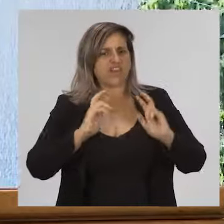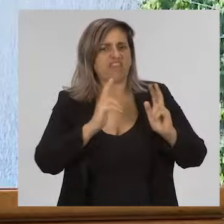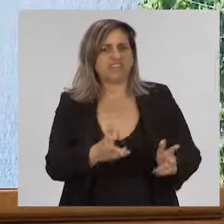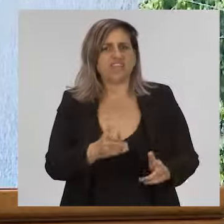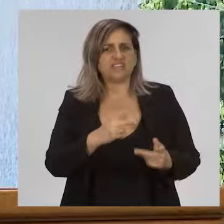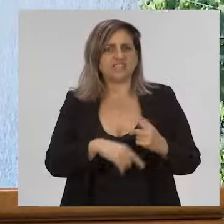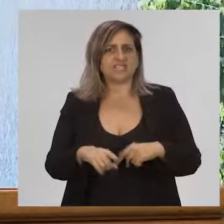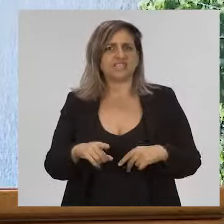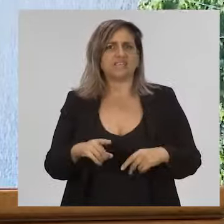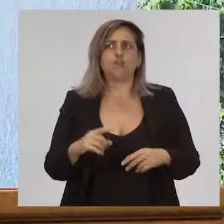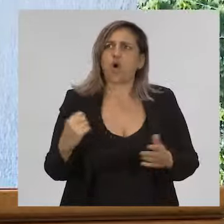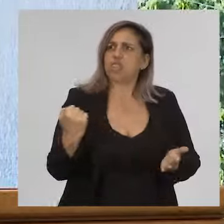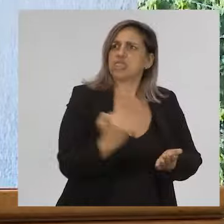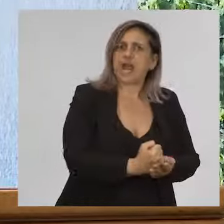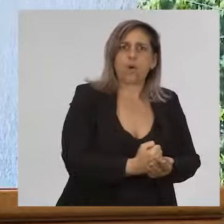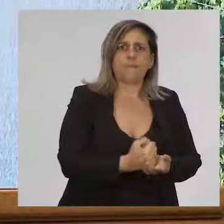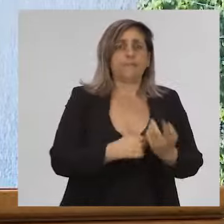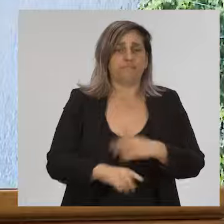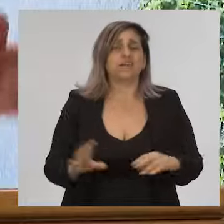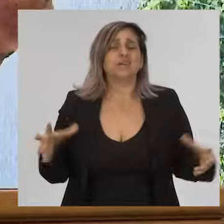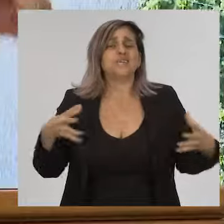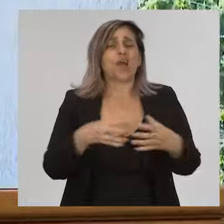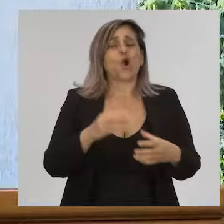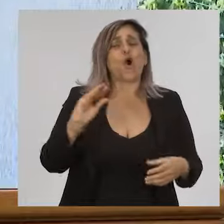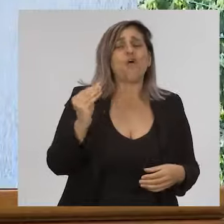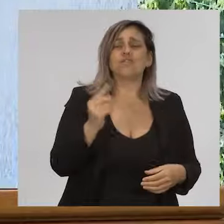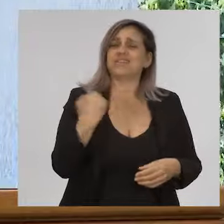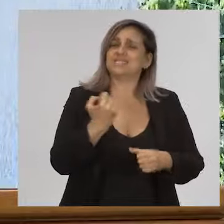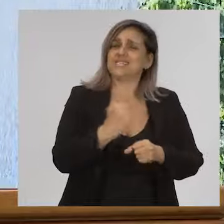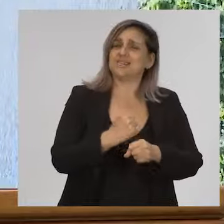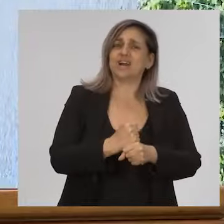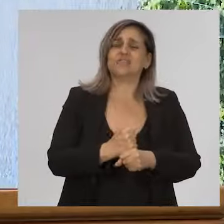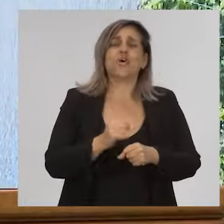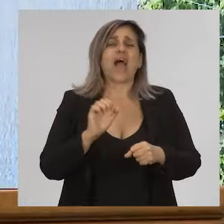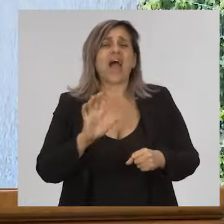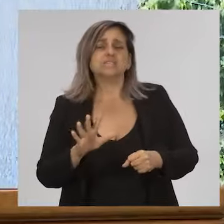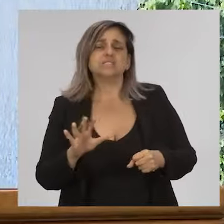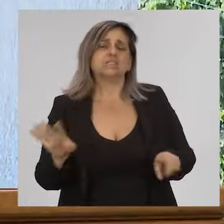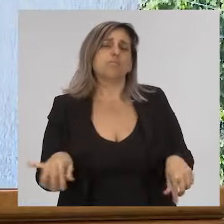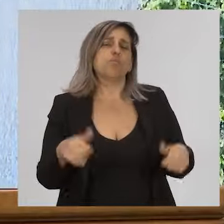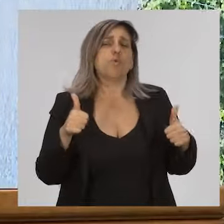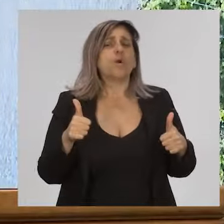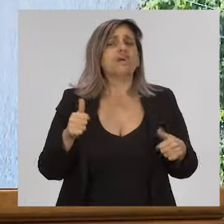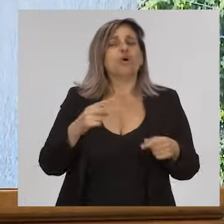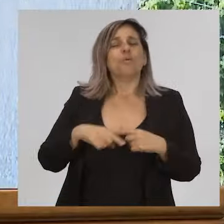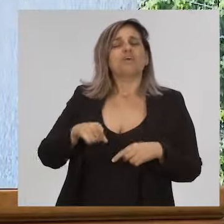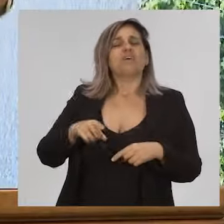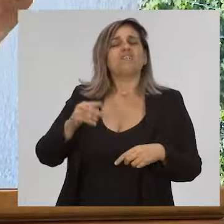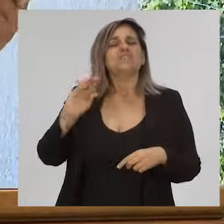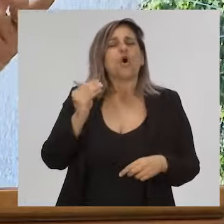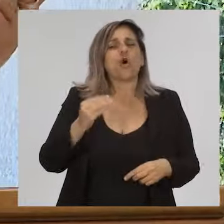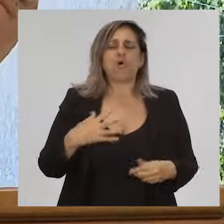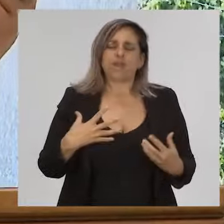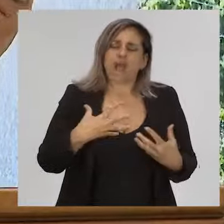haya gurizada en esto. Porque estos temas es muy difícil verticalizarlo. Es muy difícil hablar con nuestros